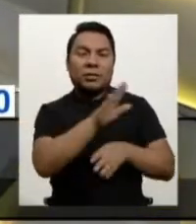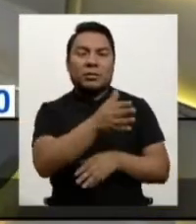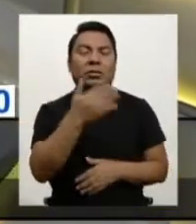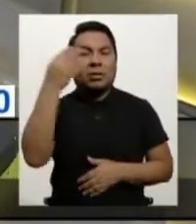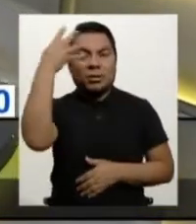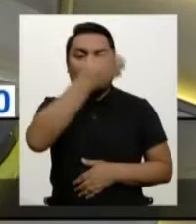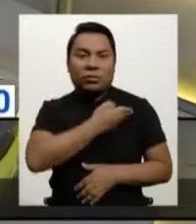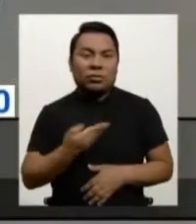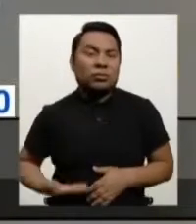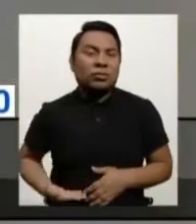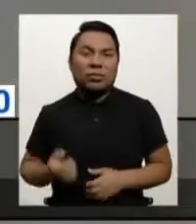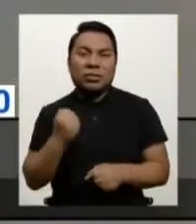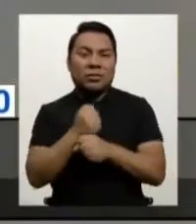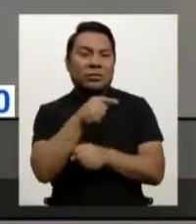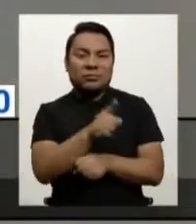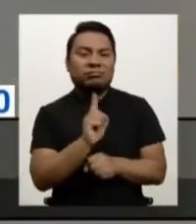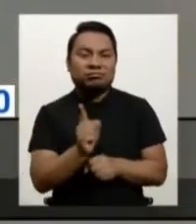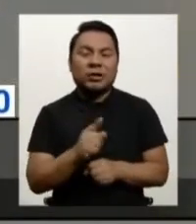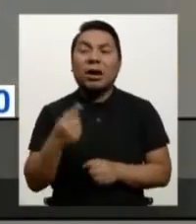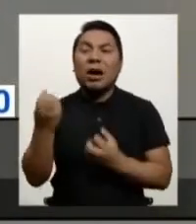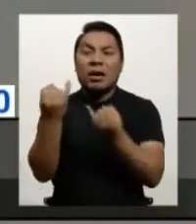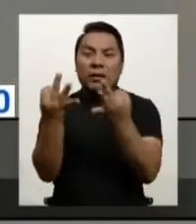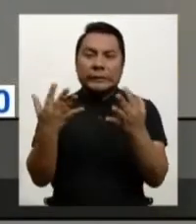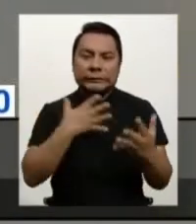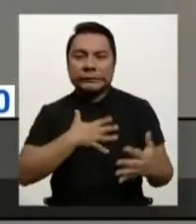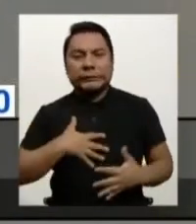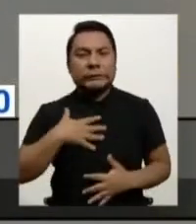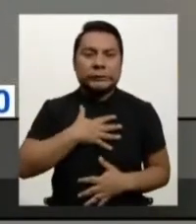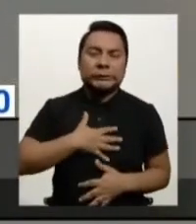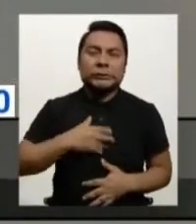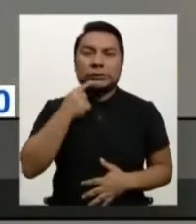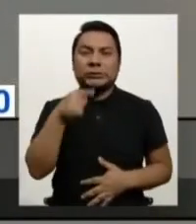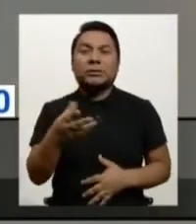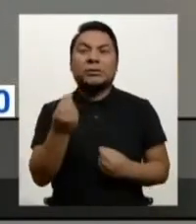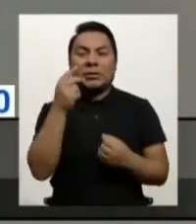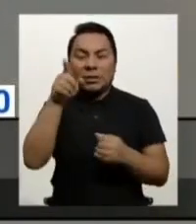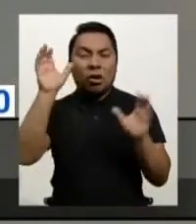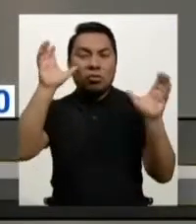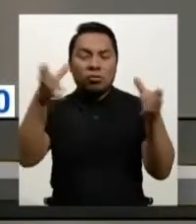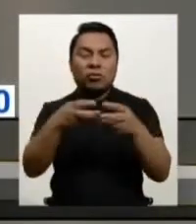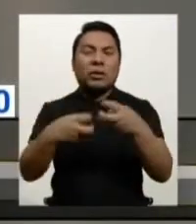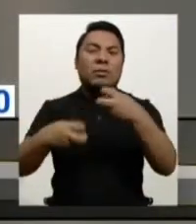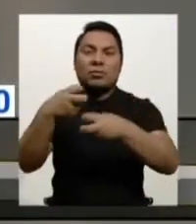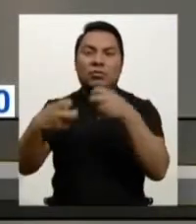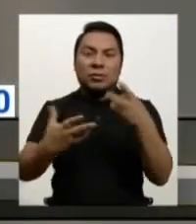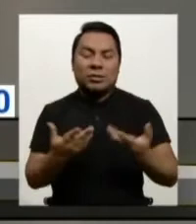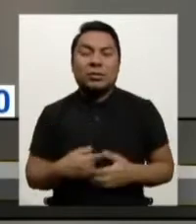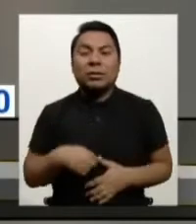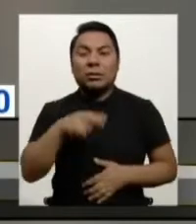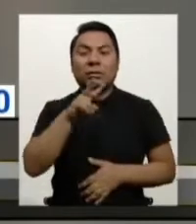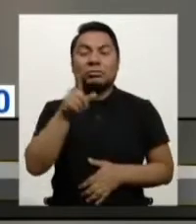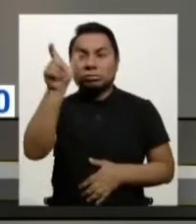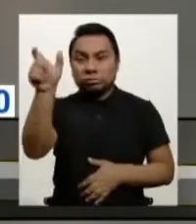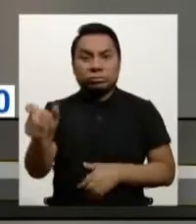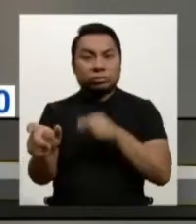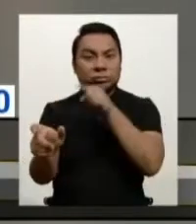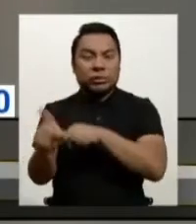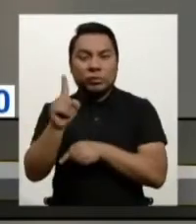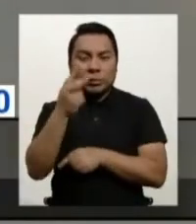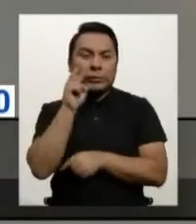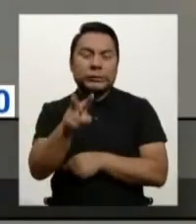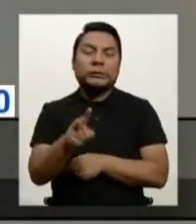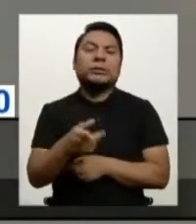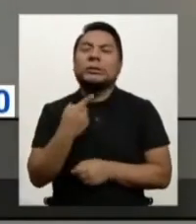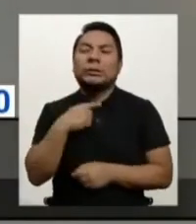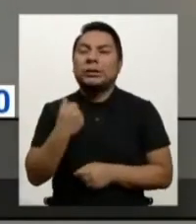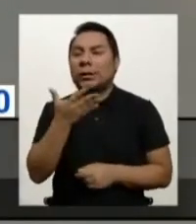con Donald Trump, ya se refleja en las votaciones que están viendo en el Senado, por ejemplo. Pero ha sido votos singulares, ¿no? Ha sido John McCain. Claro, pero en todo caso